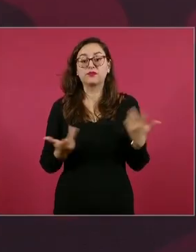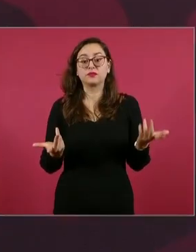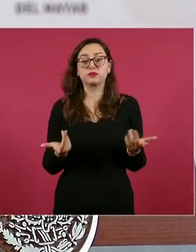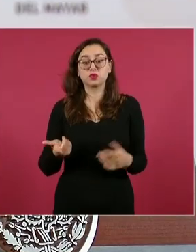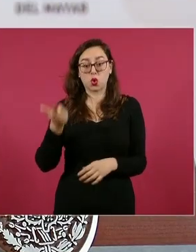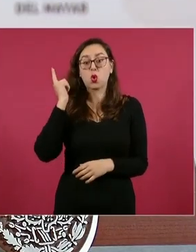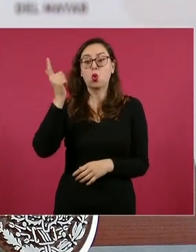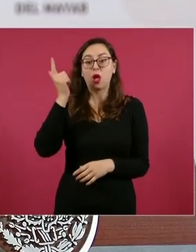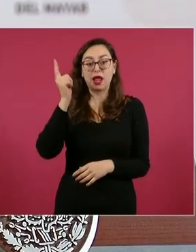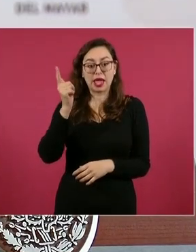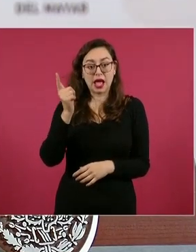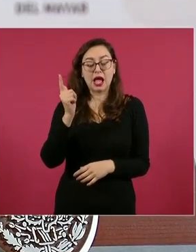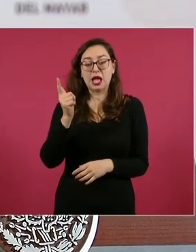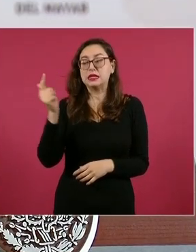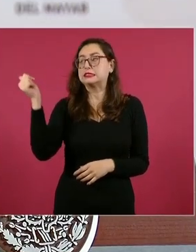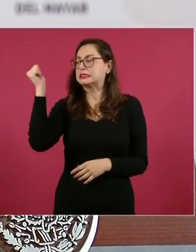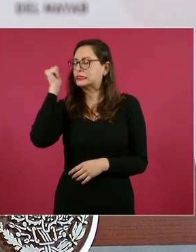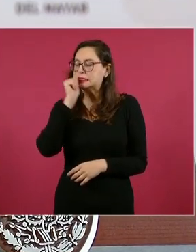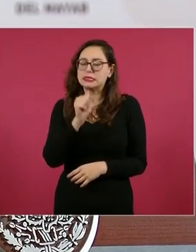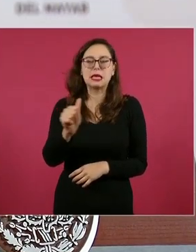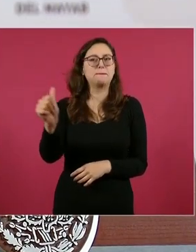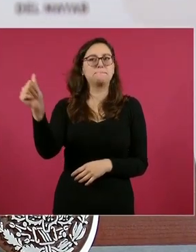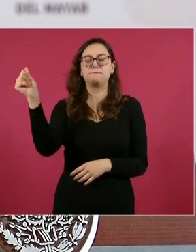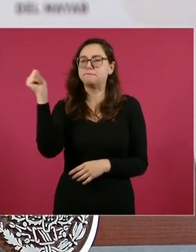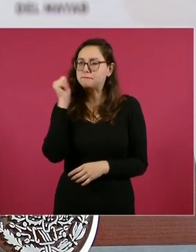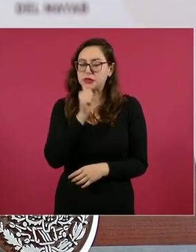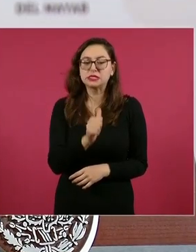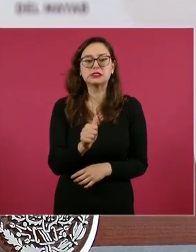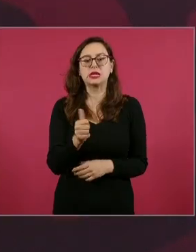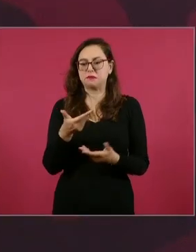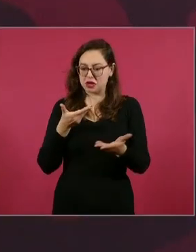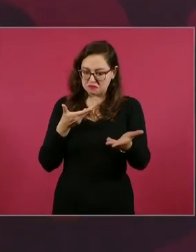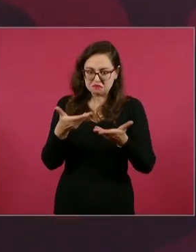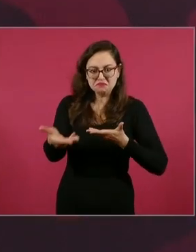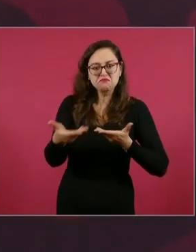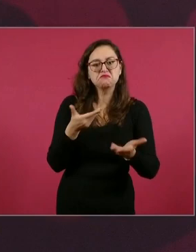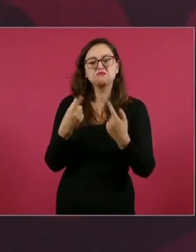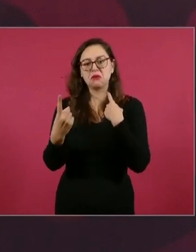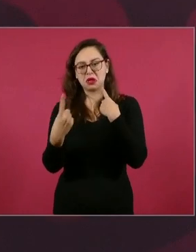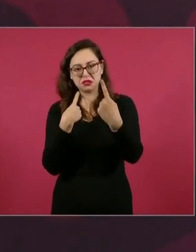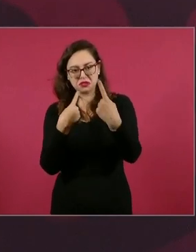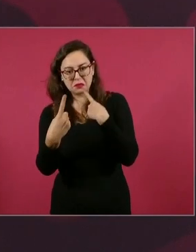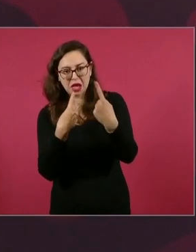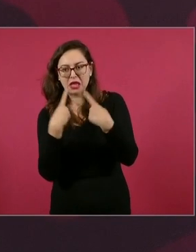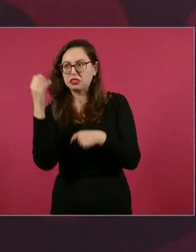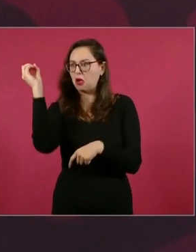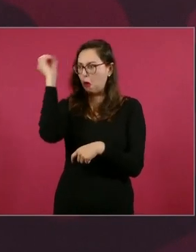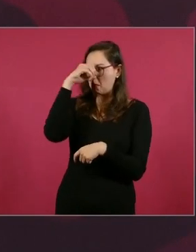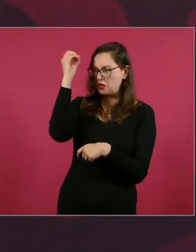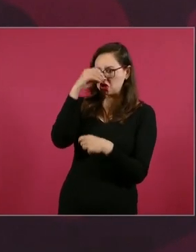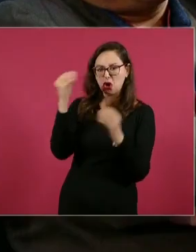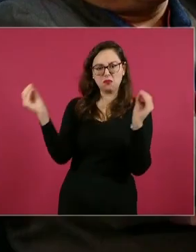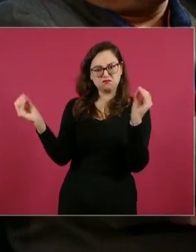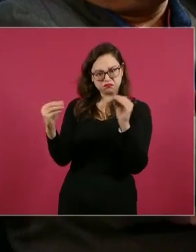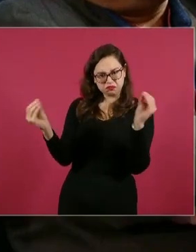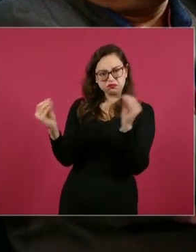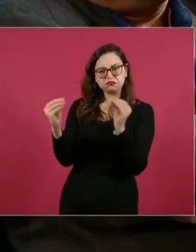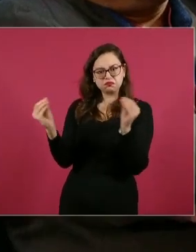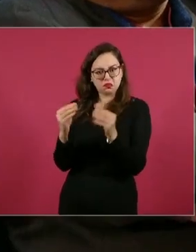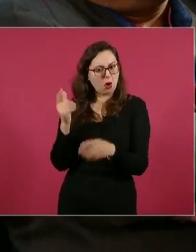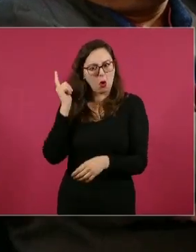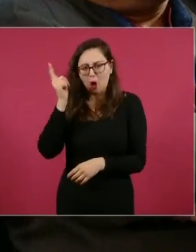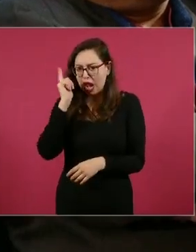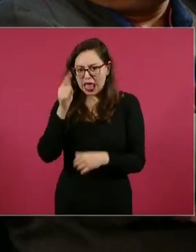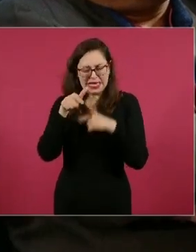siempre haya este estos intercambios de punto de vista Estos debates son muy